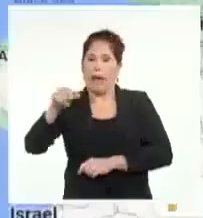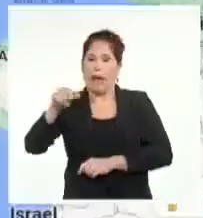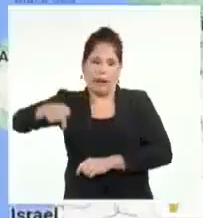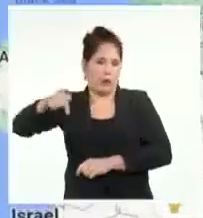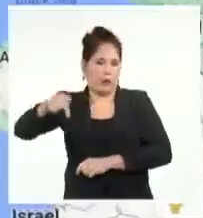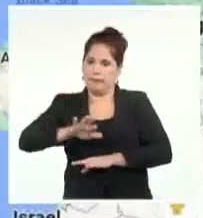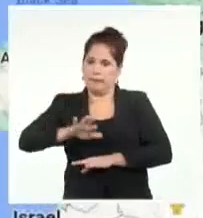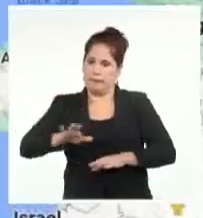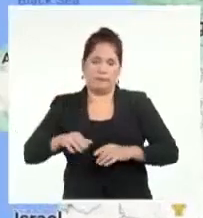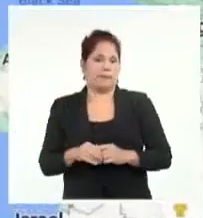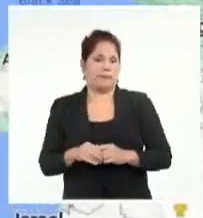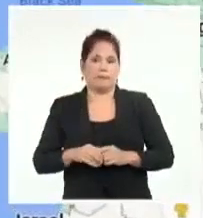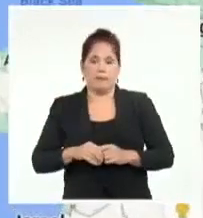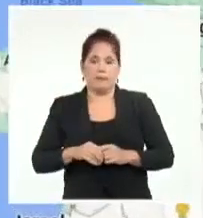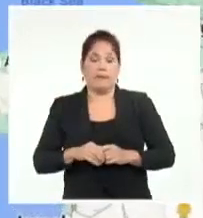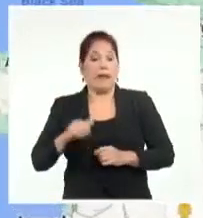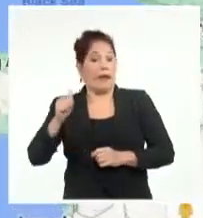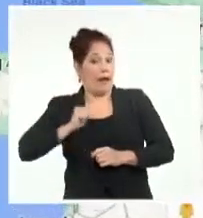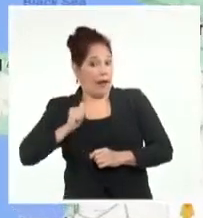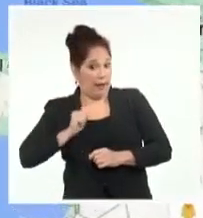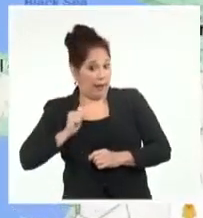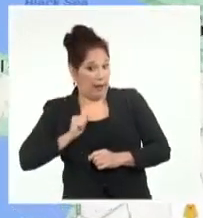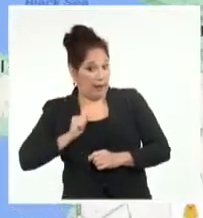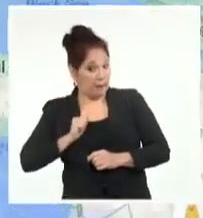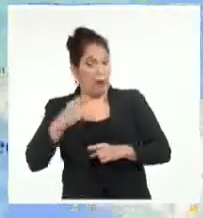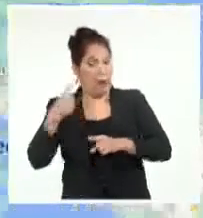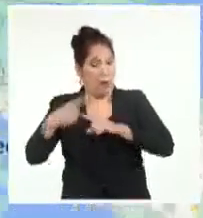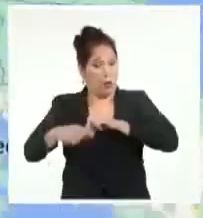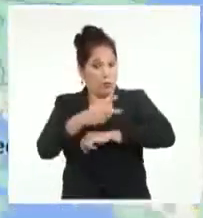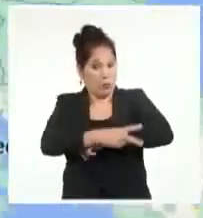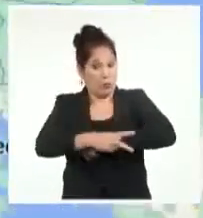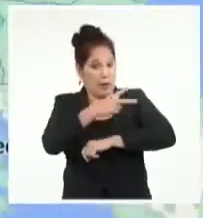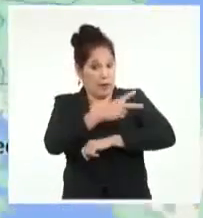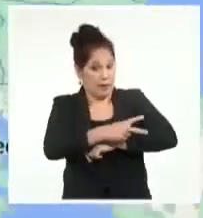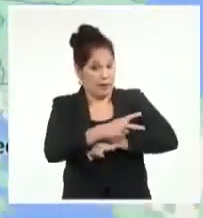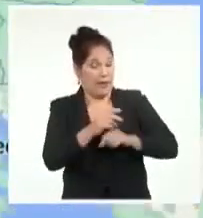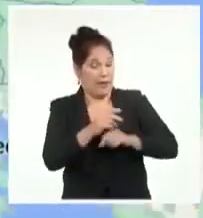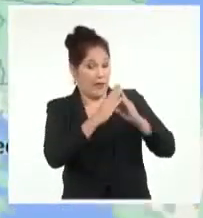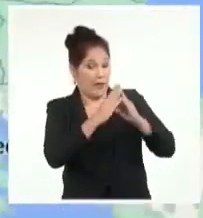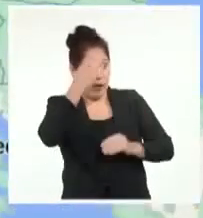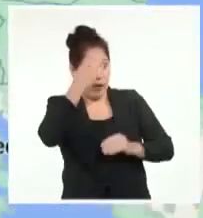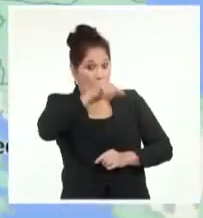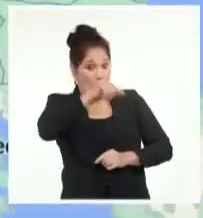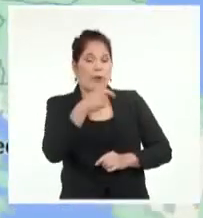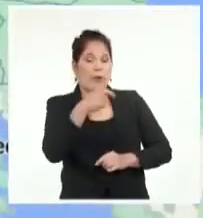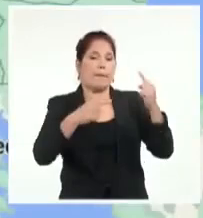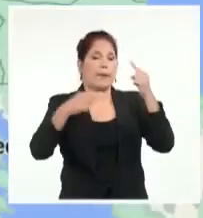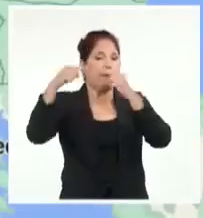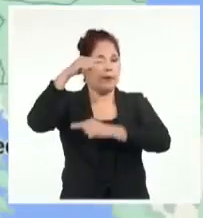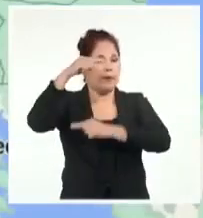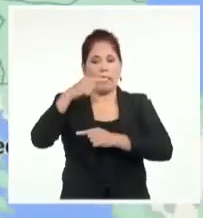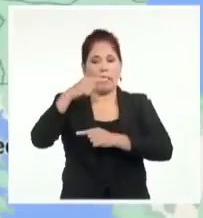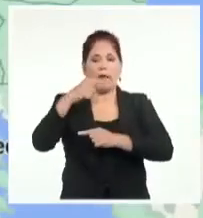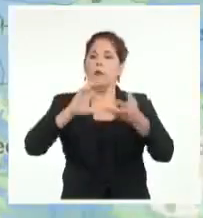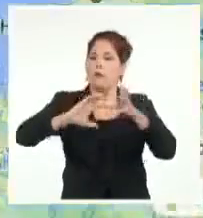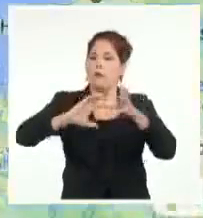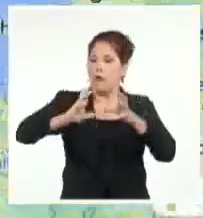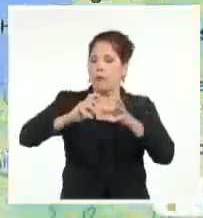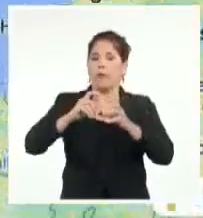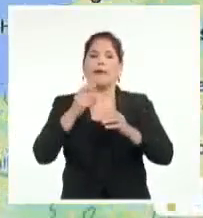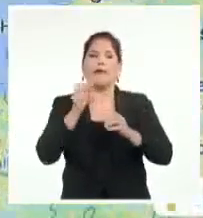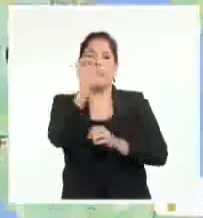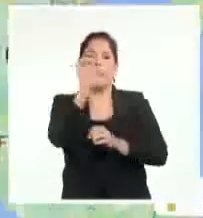Europa. Junto a Canadá y los cubanos residentes en el exterior, también deben constituir una prioridad los tradicionales mercados emisores desde